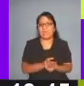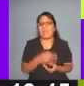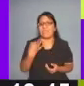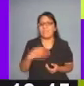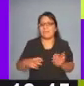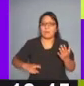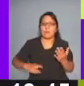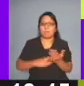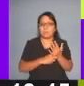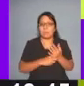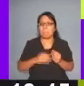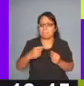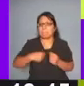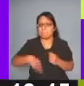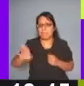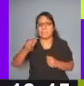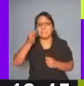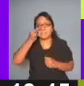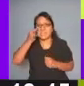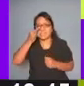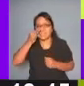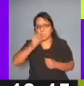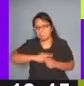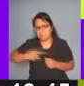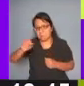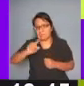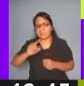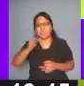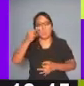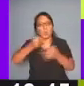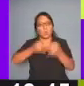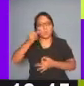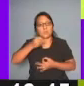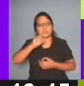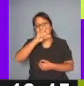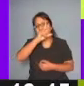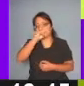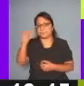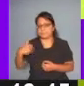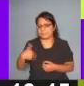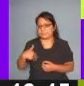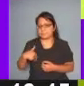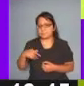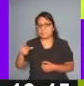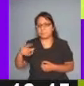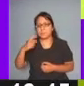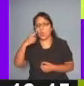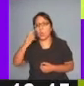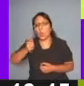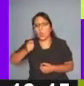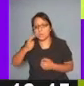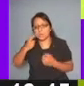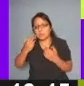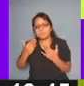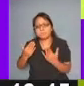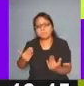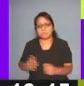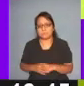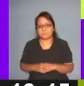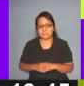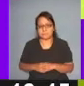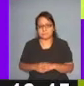mandar los testimonios de la causa a la justicia federal para que los jueces investiguen. Yo creo que el delito